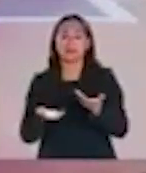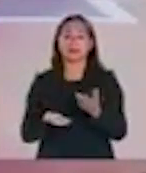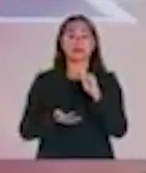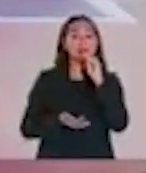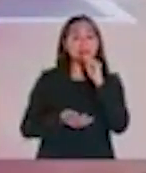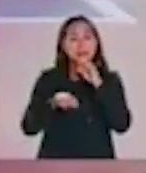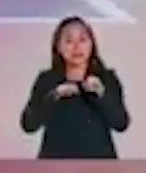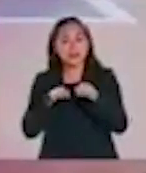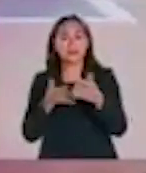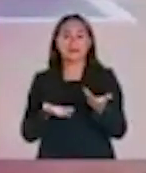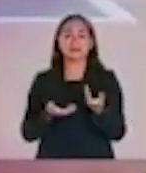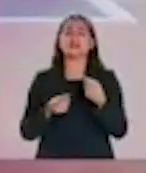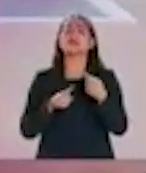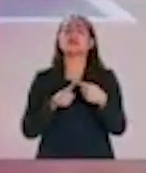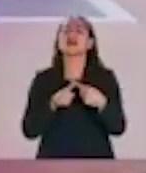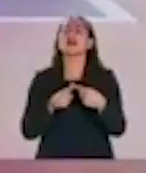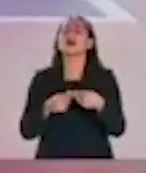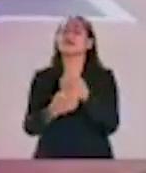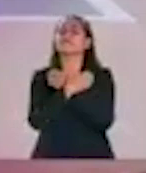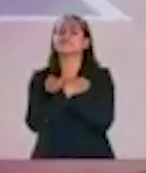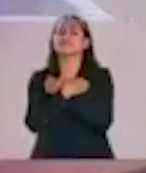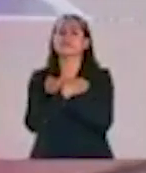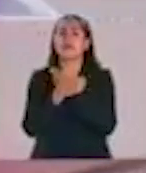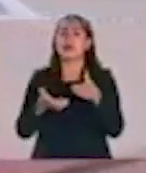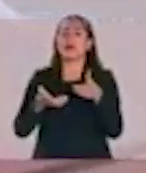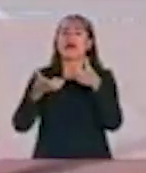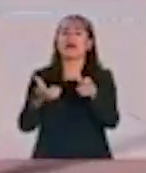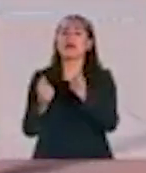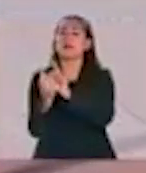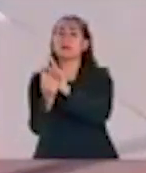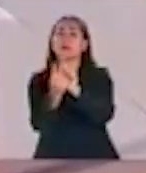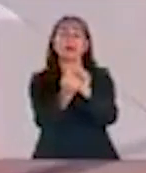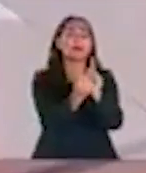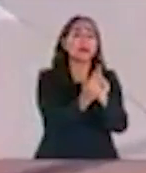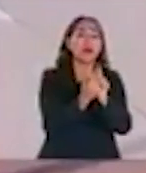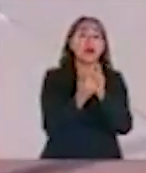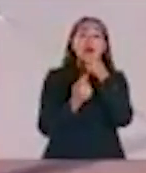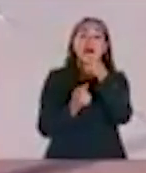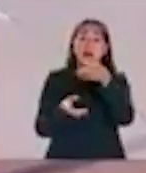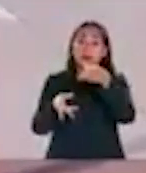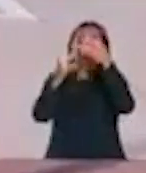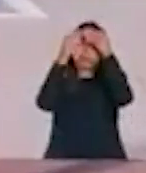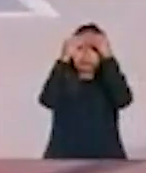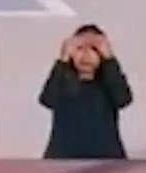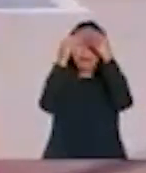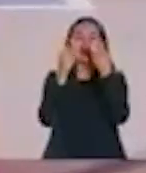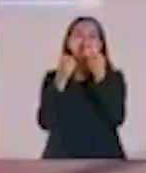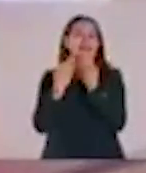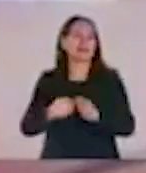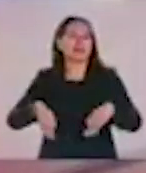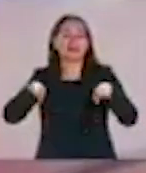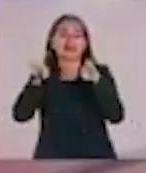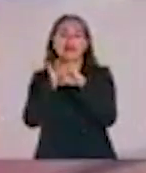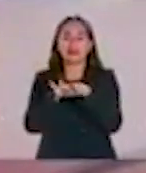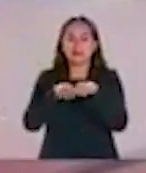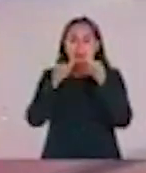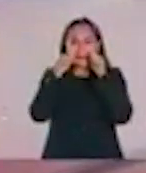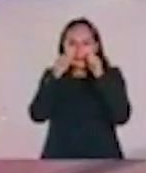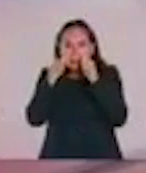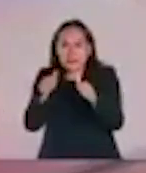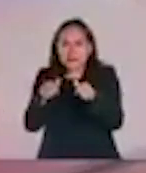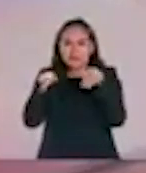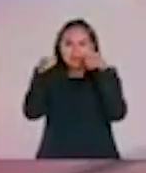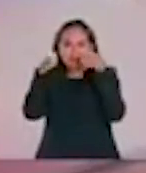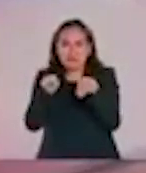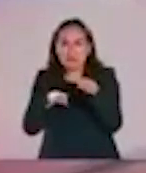educa la calle y por eso se vuelve fundamental poner todo el acento en la prevención y